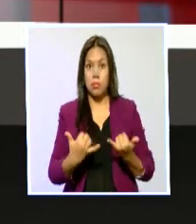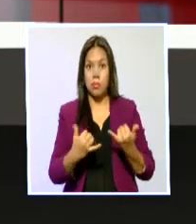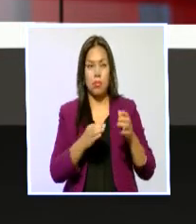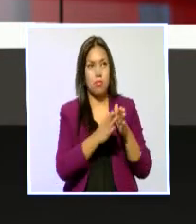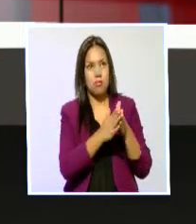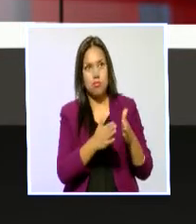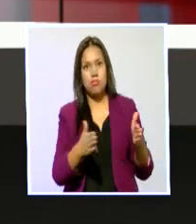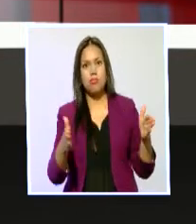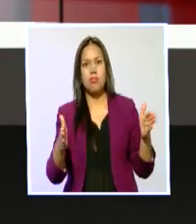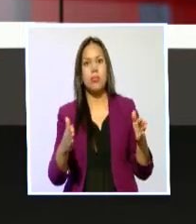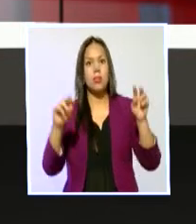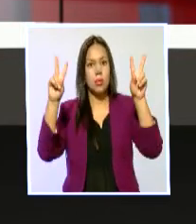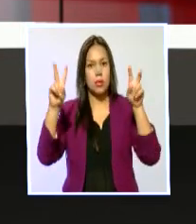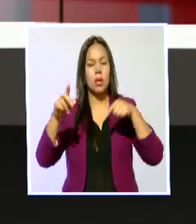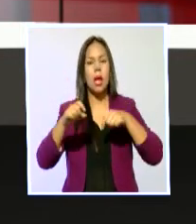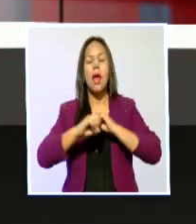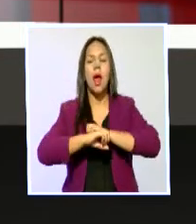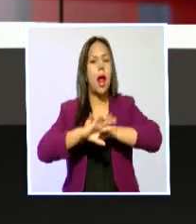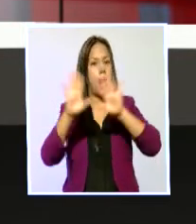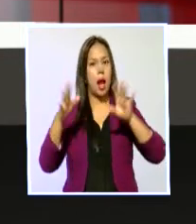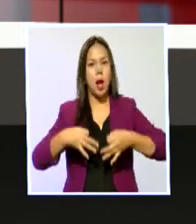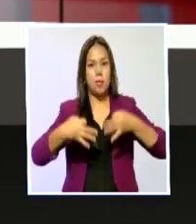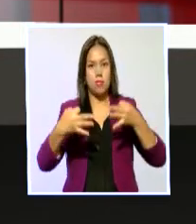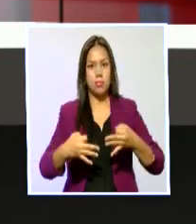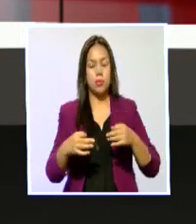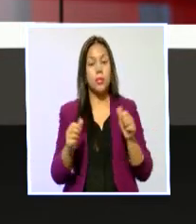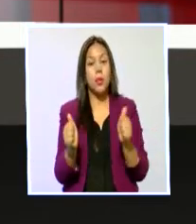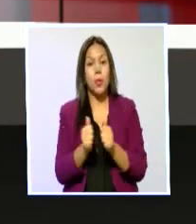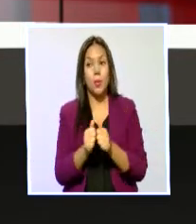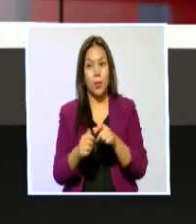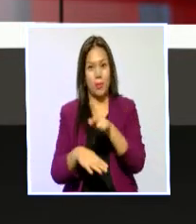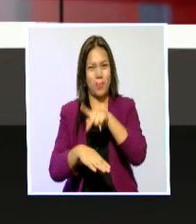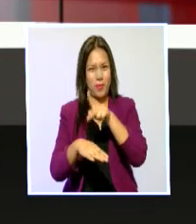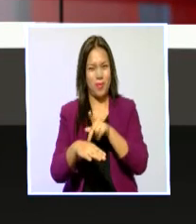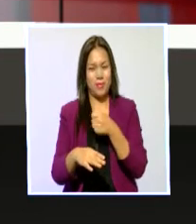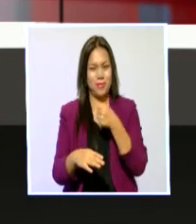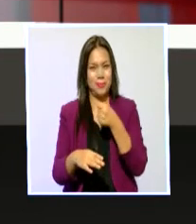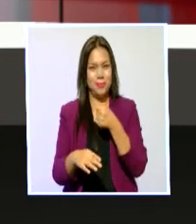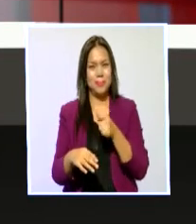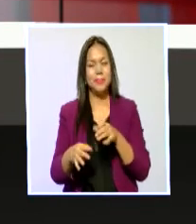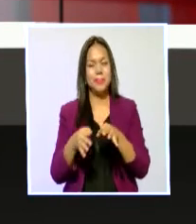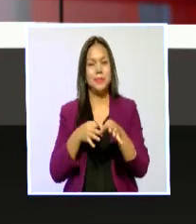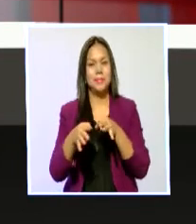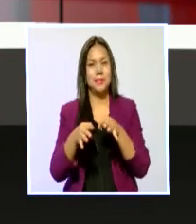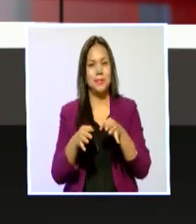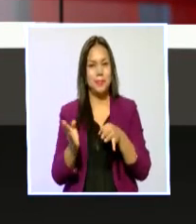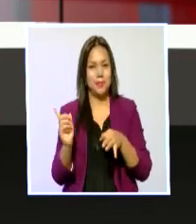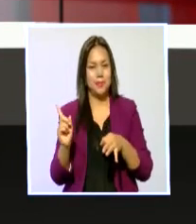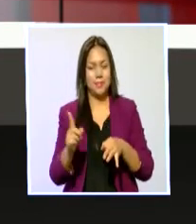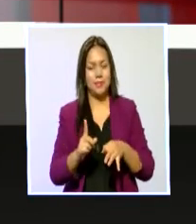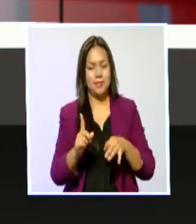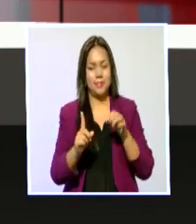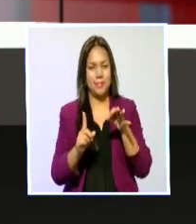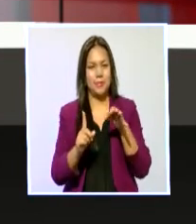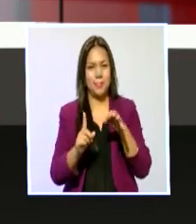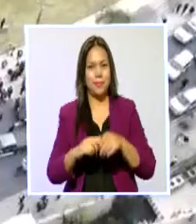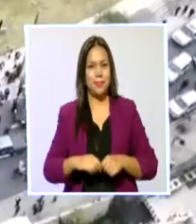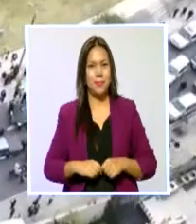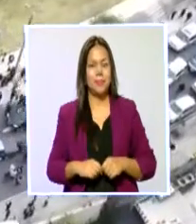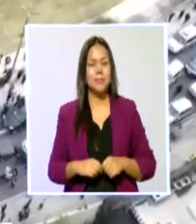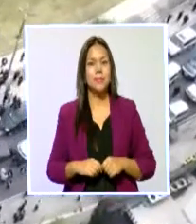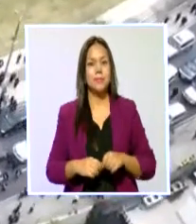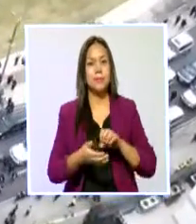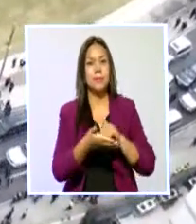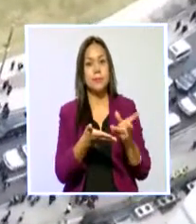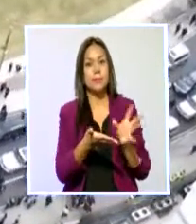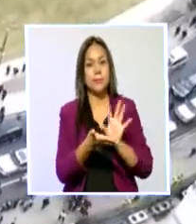periodo legislativo en materia de transparencia. Junto a Karel Sack conoceremos las acciones emprendidas en este sentido. La